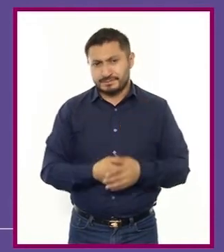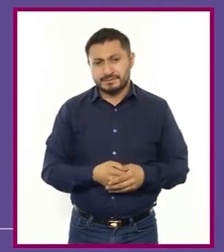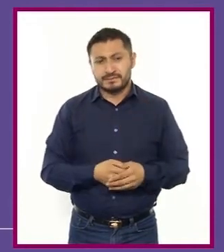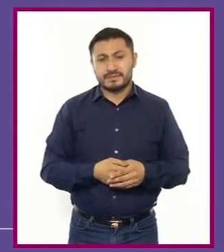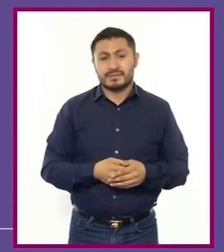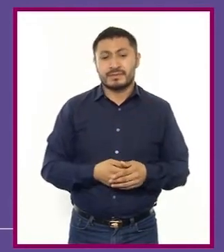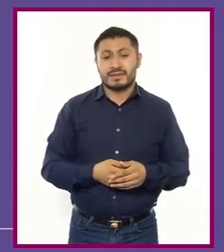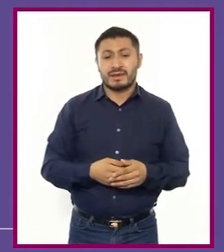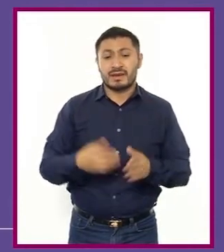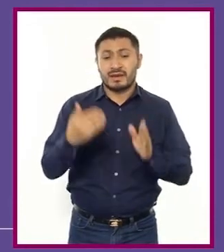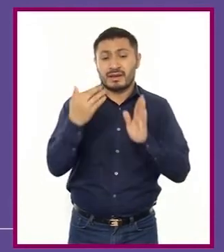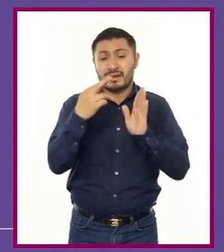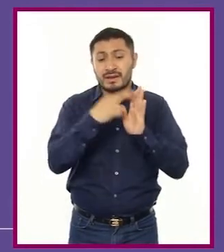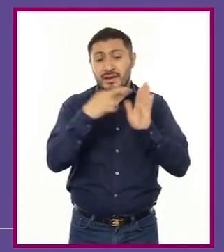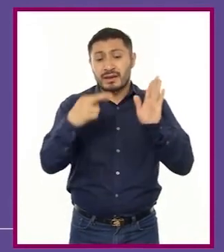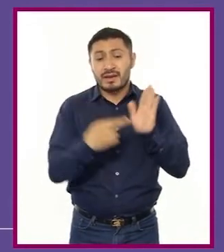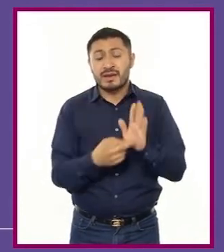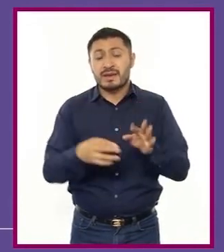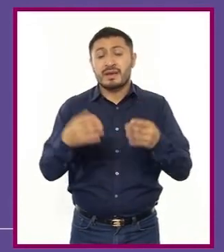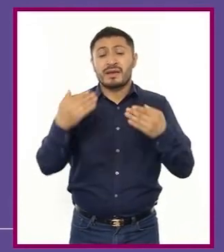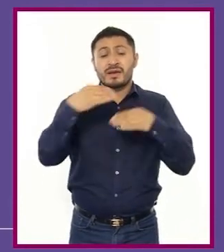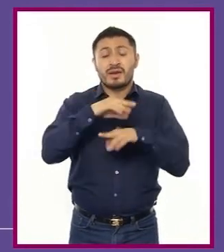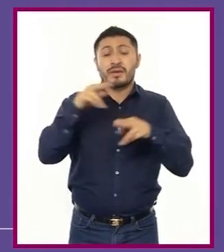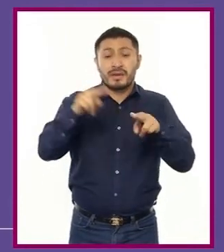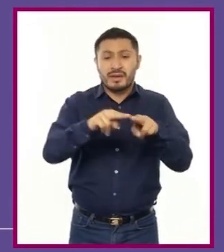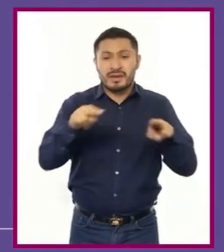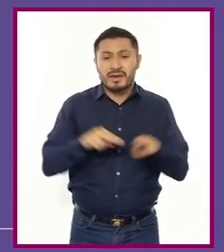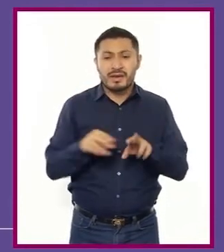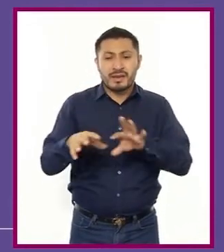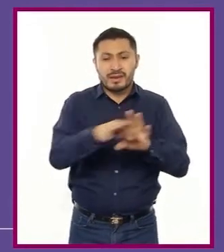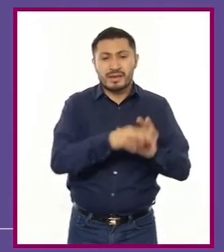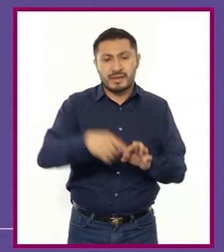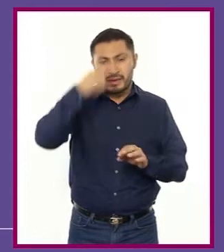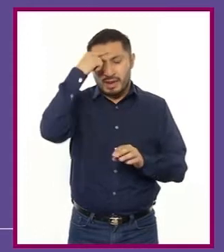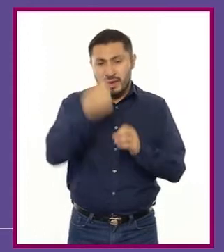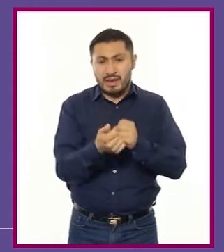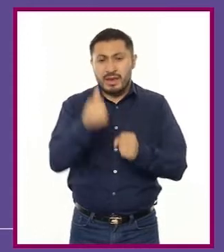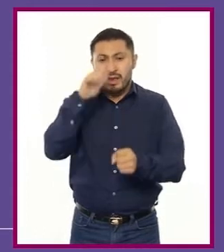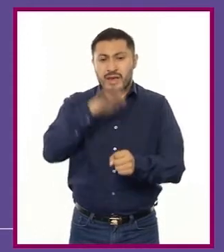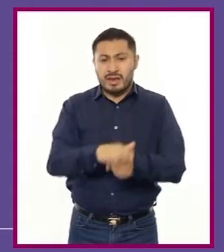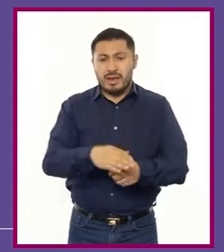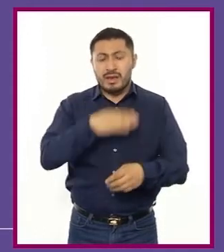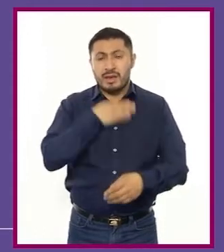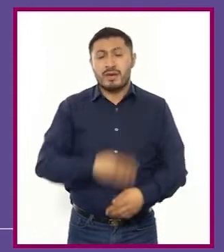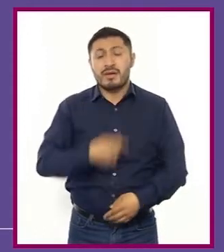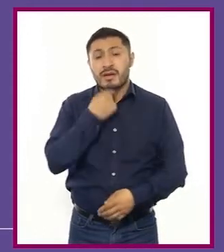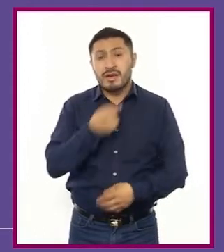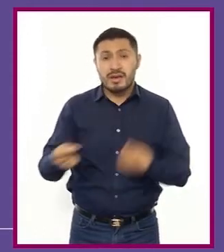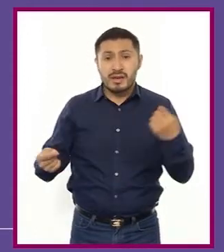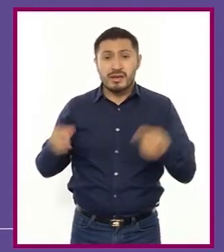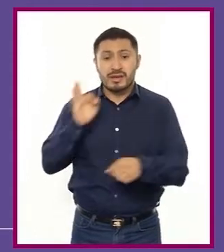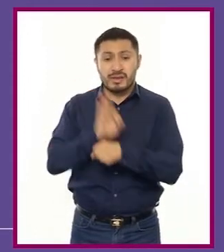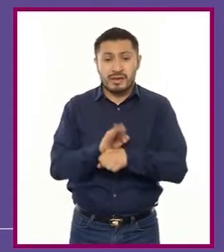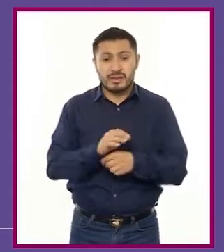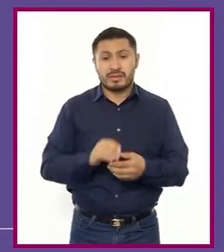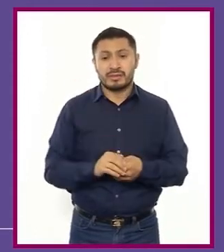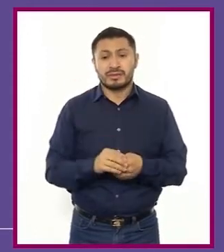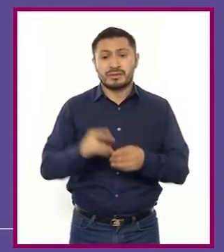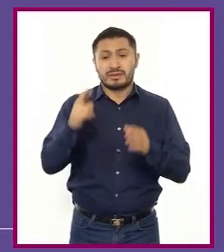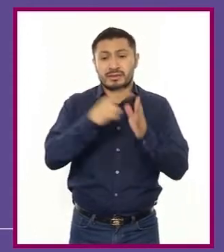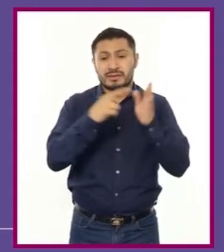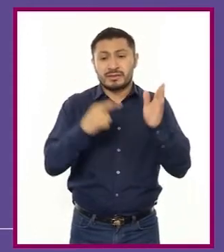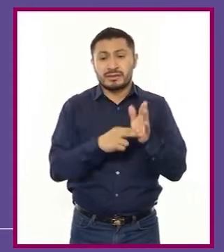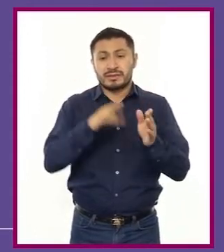Reglas mínimas de Naciones Unidas para la Administración de la Justicia de Menores. Reglas de Beijing.